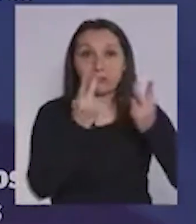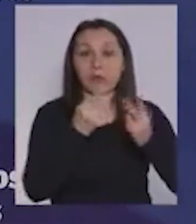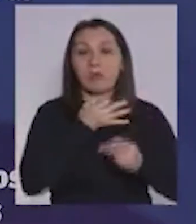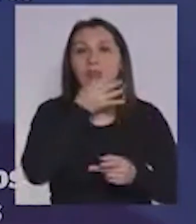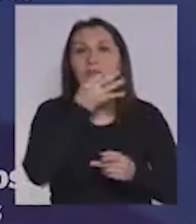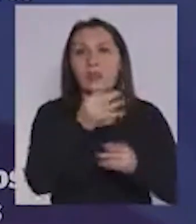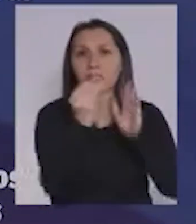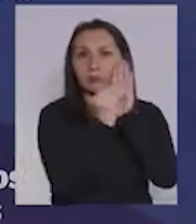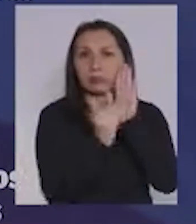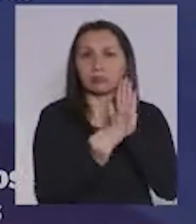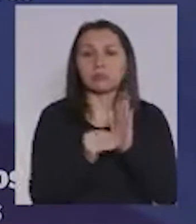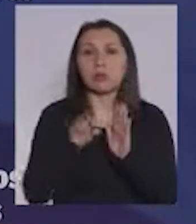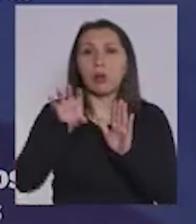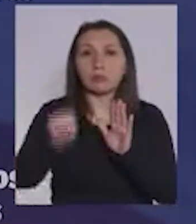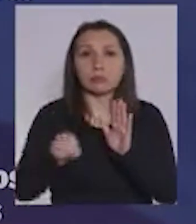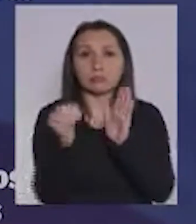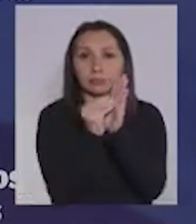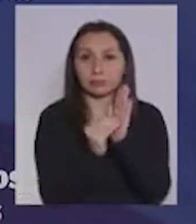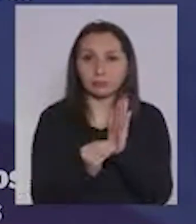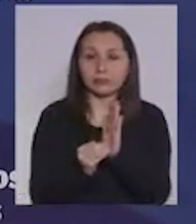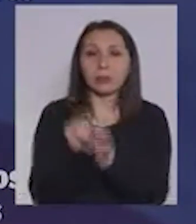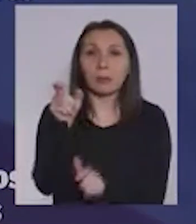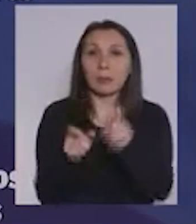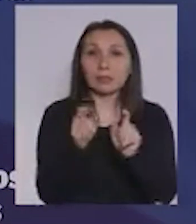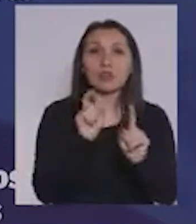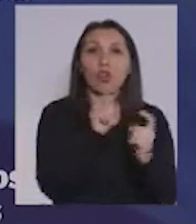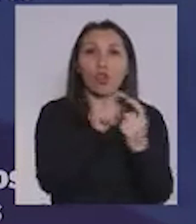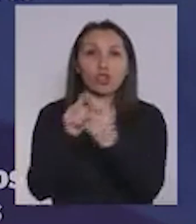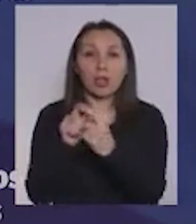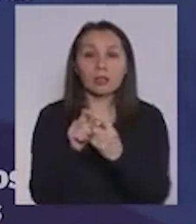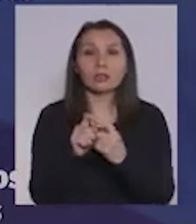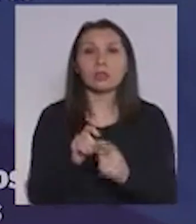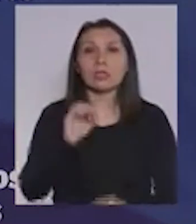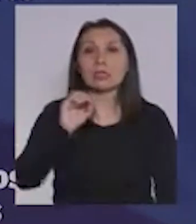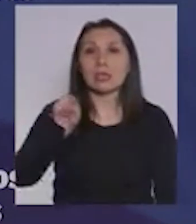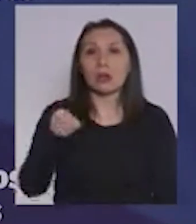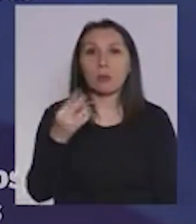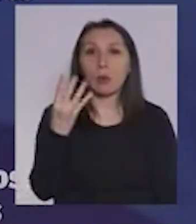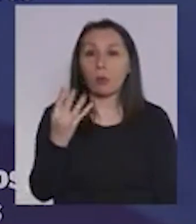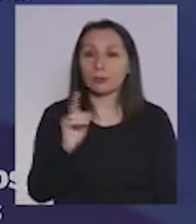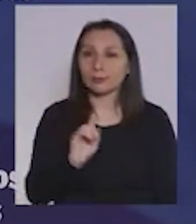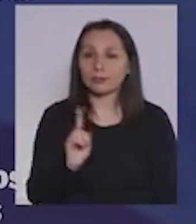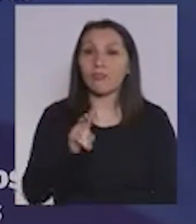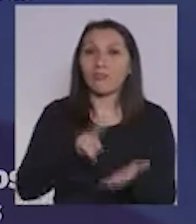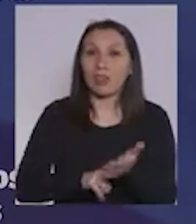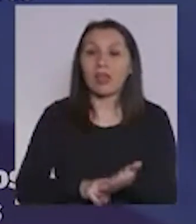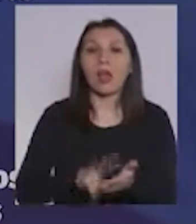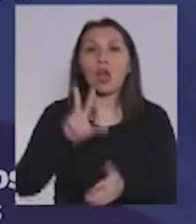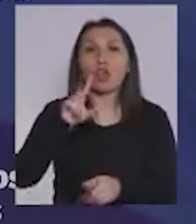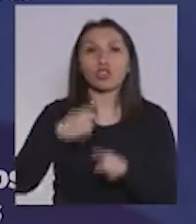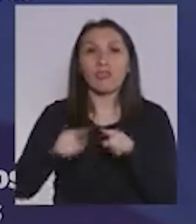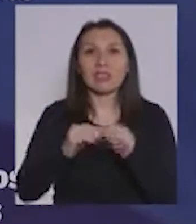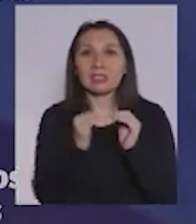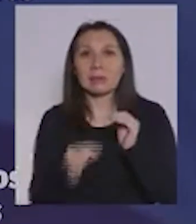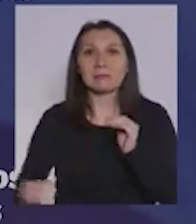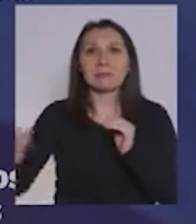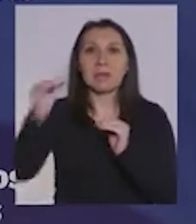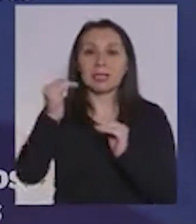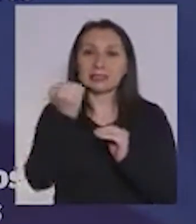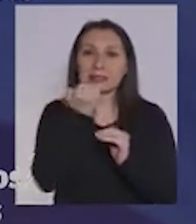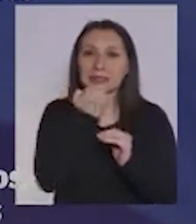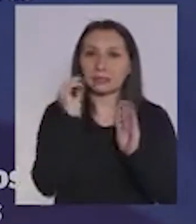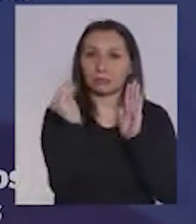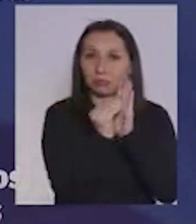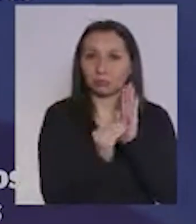que la trazabilidad de los contactos era de 0 4 en realidad es 8 veces más la